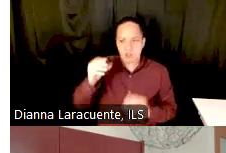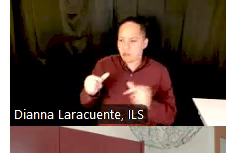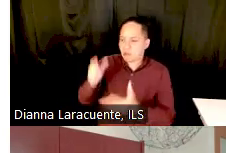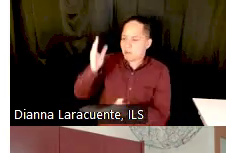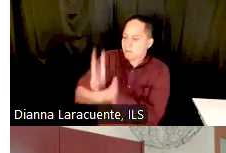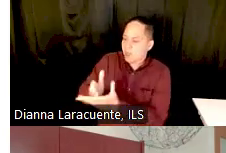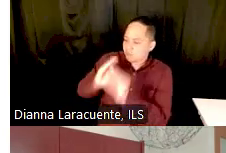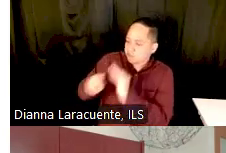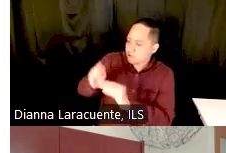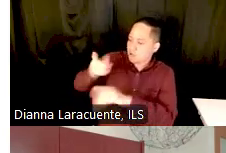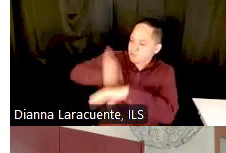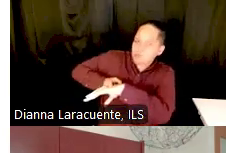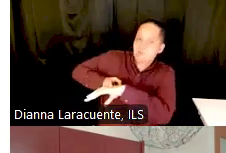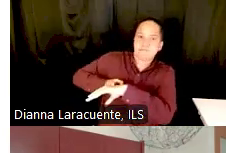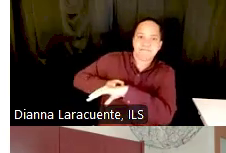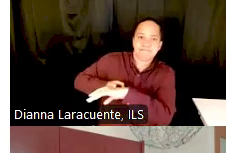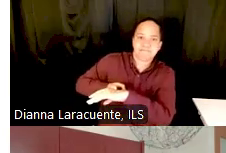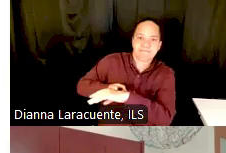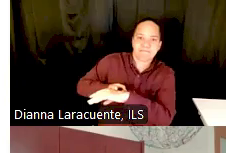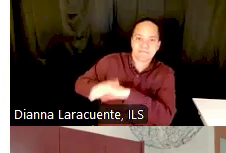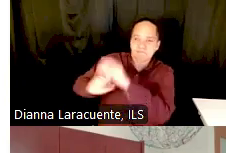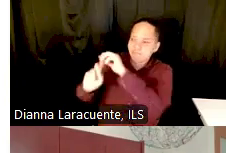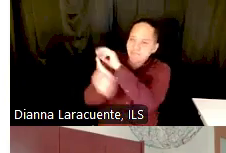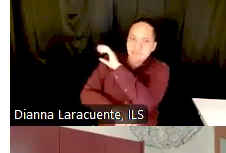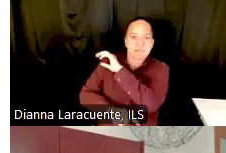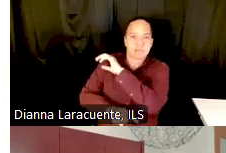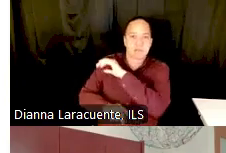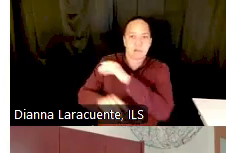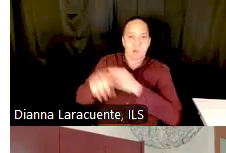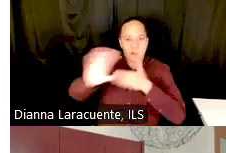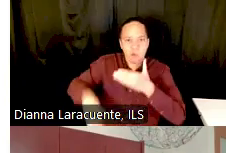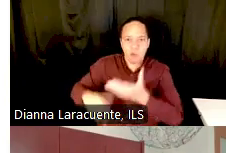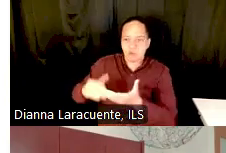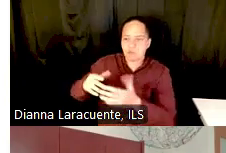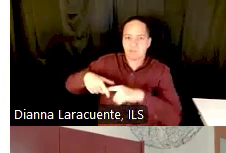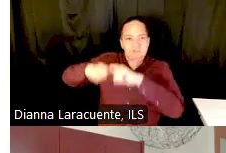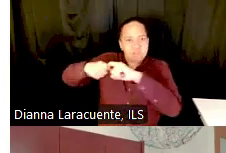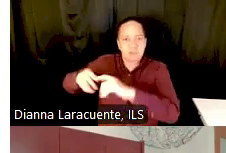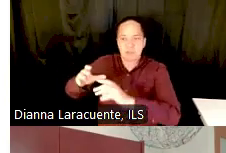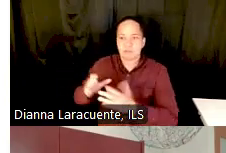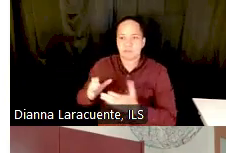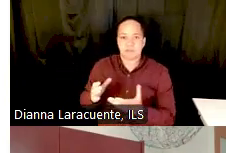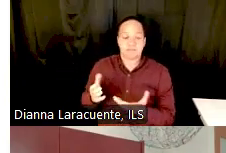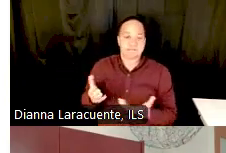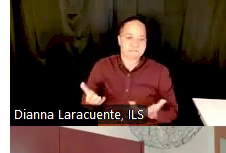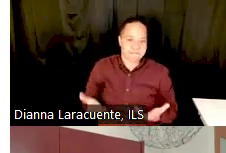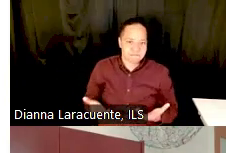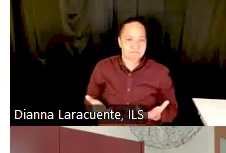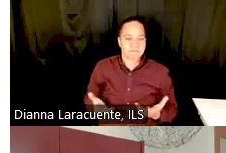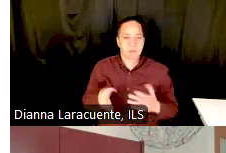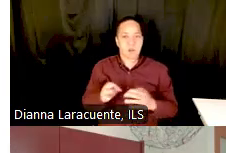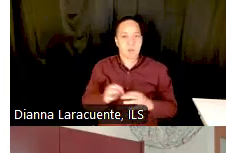parar, frenar, castigar, consecuencias, time out. Y es importante que se